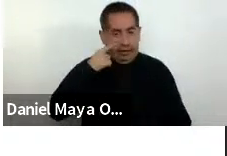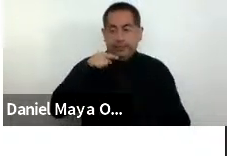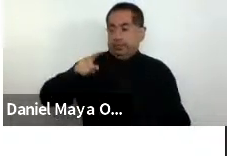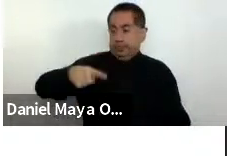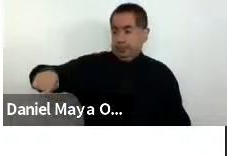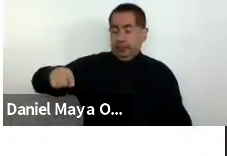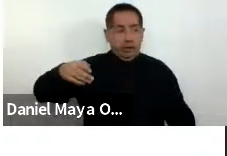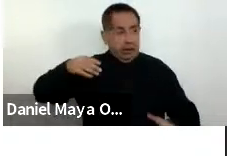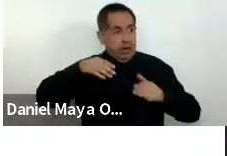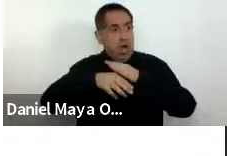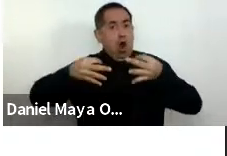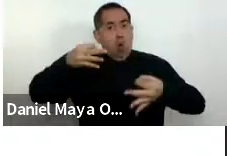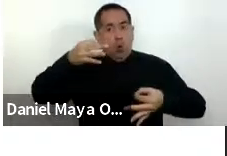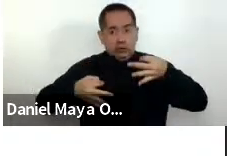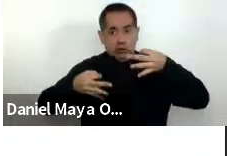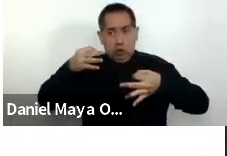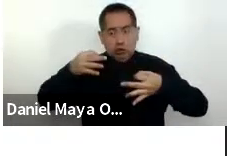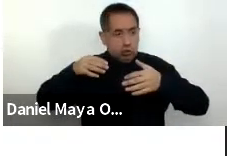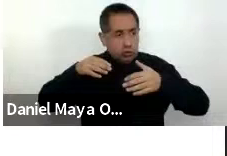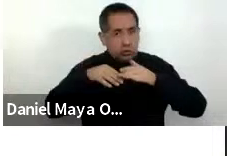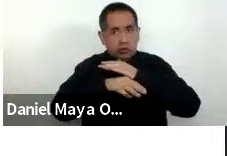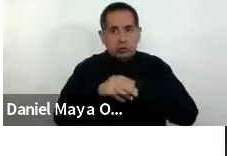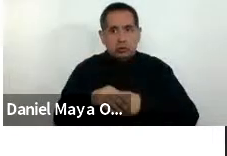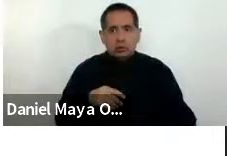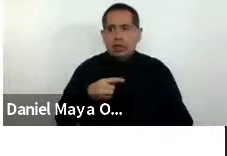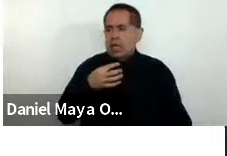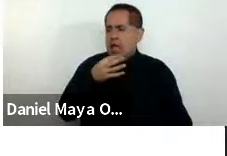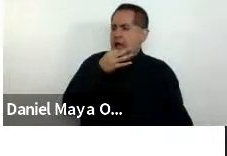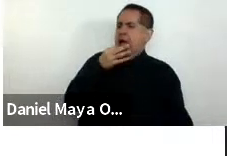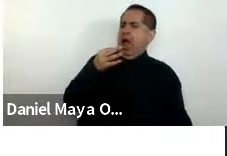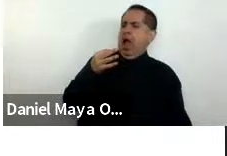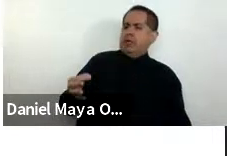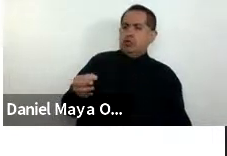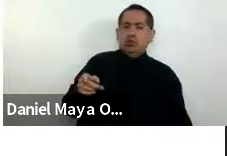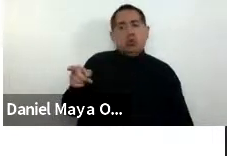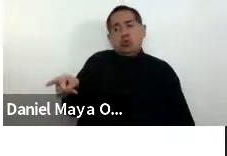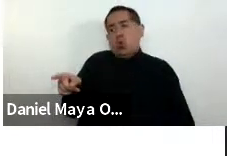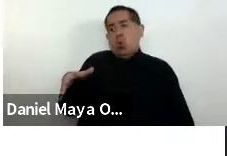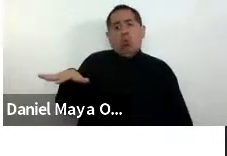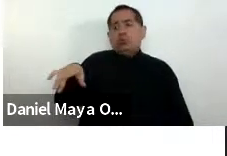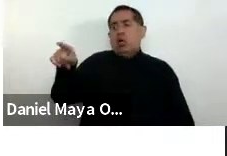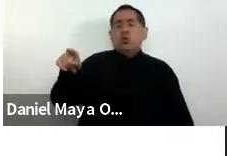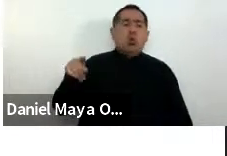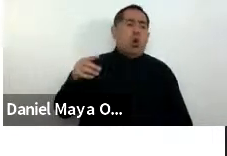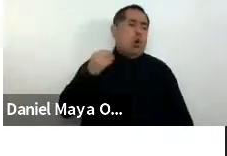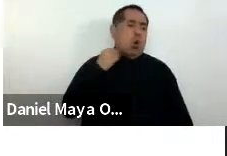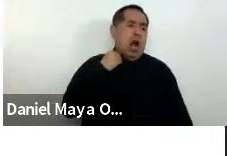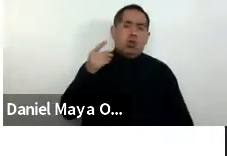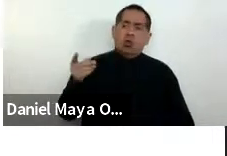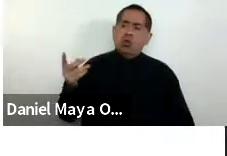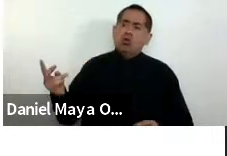procedimiento, los juicios normalmente es: te emplazo, tú ves a un abogado y llevamos todo el juicio.